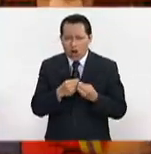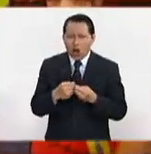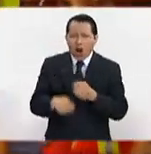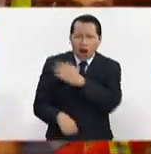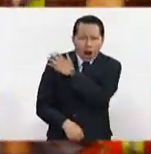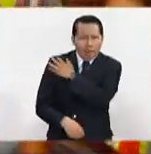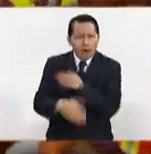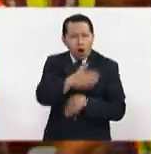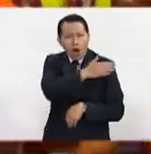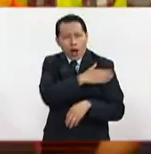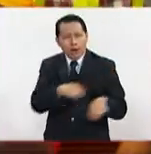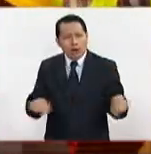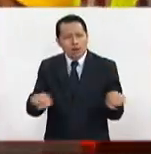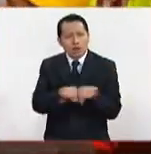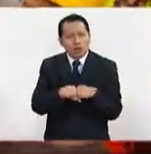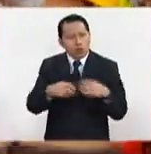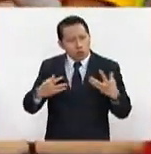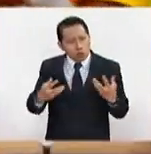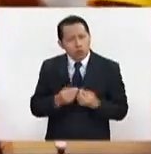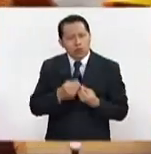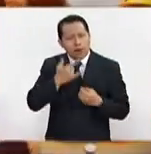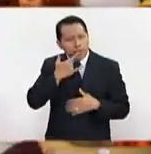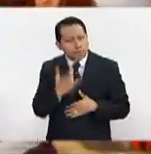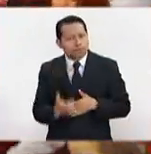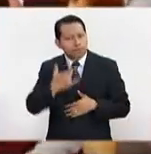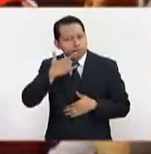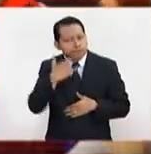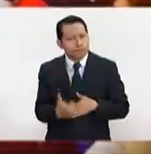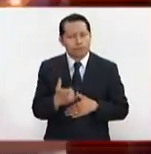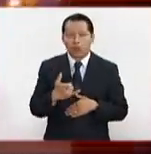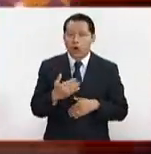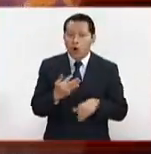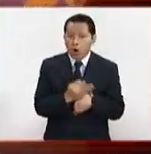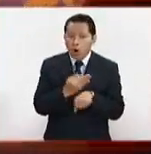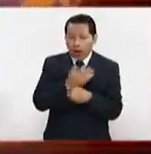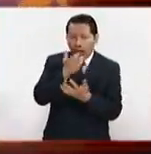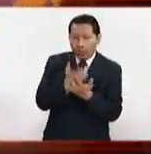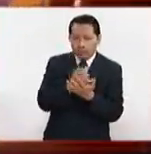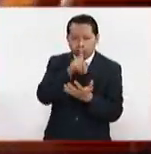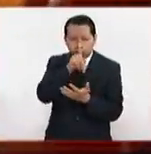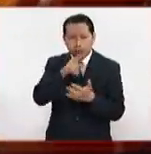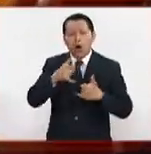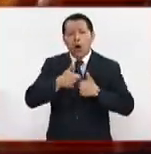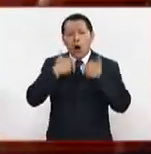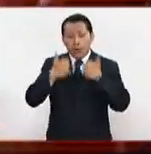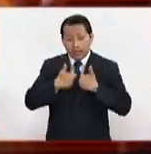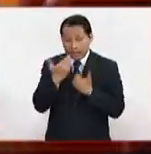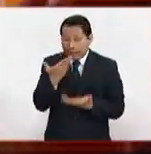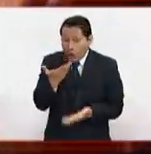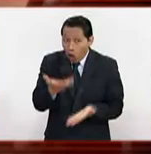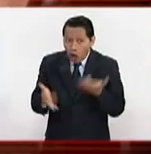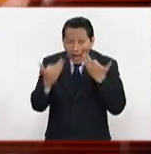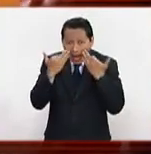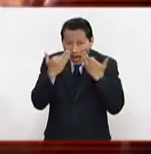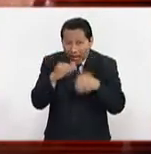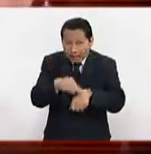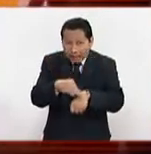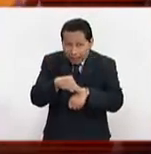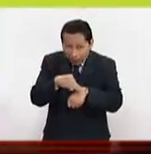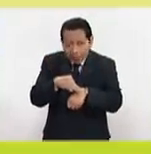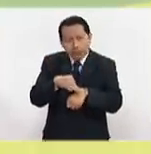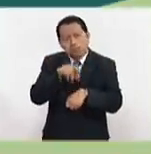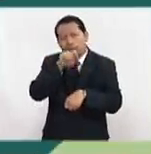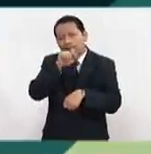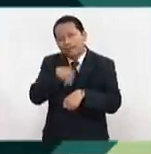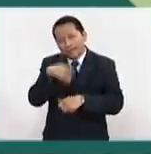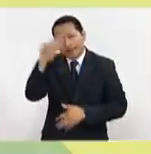es prioridad. No hay tiempo para treguas. Nuestros jóvenes entusiastas, ahora testigos, son protagonistas de esta